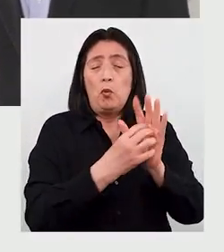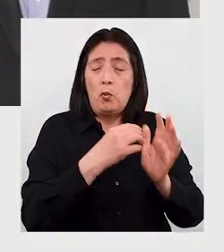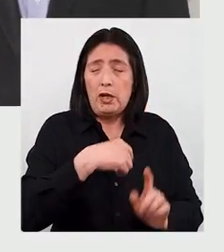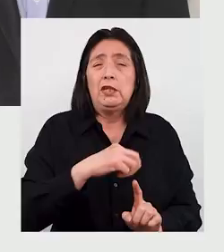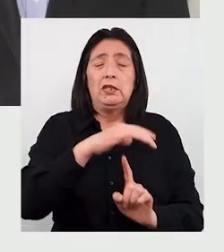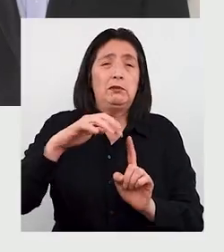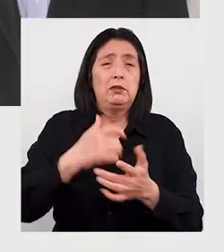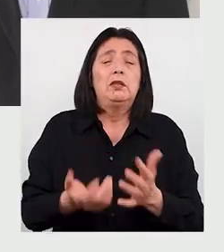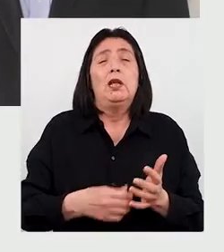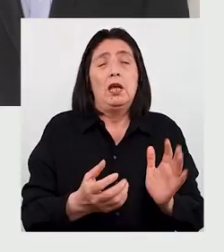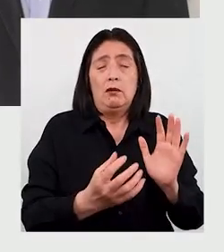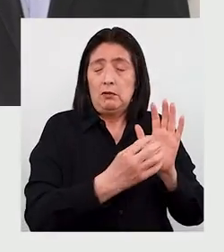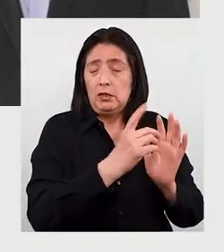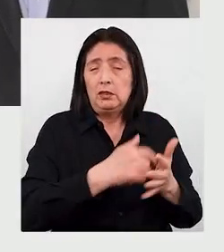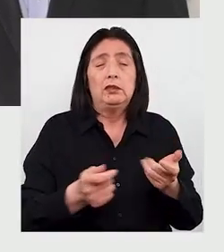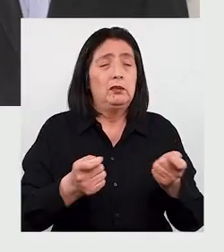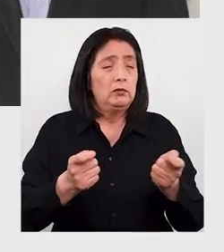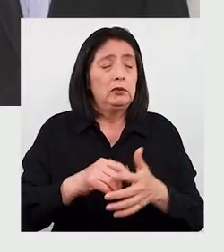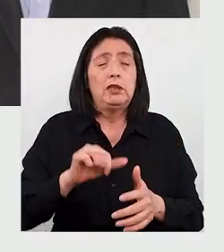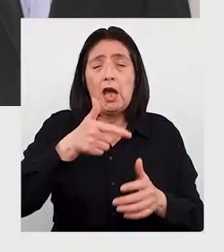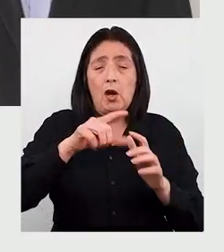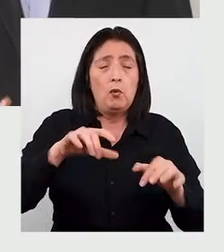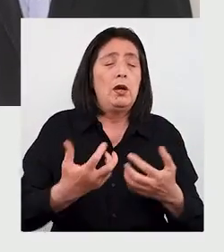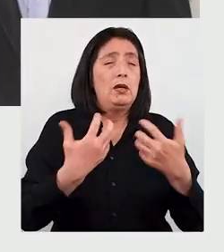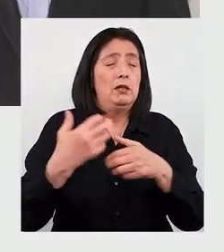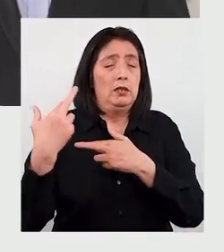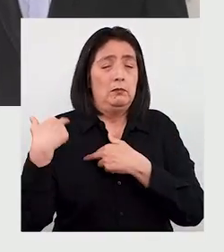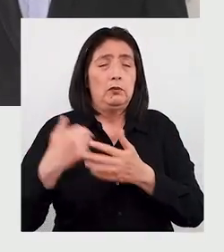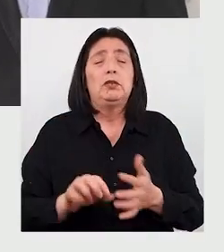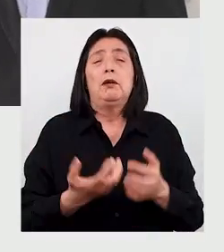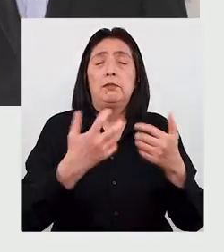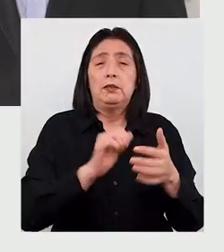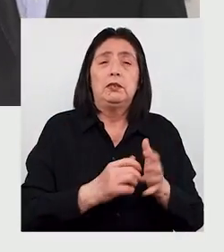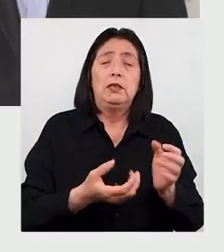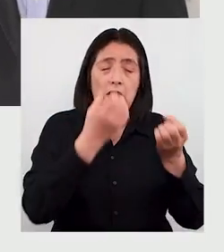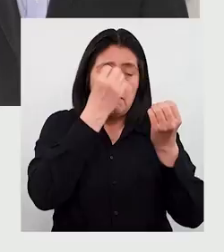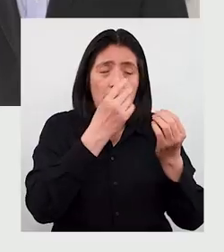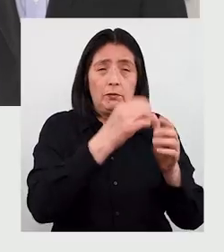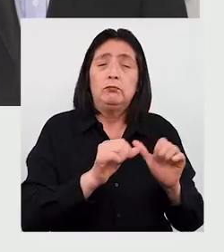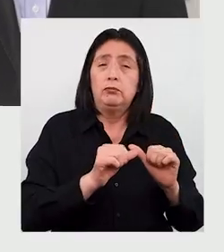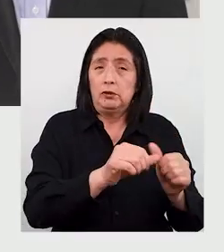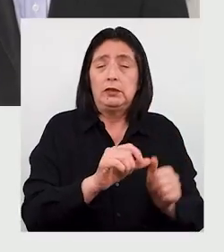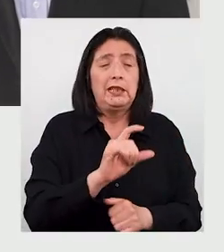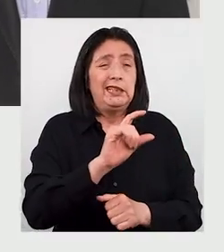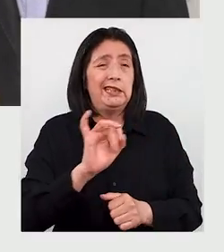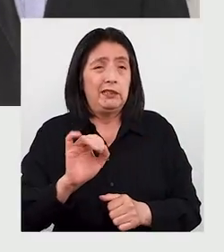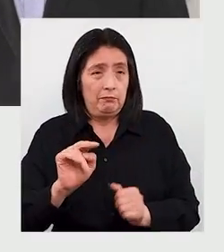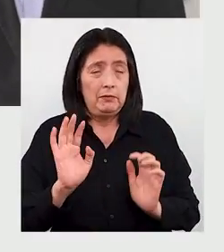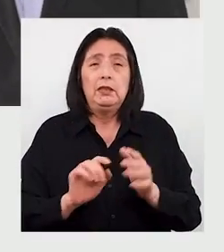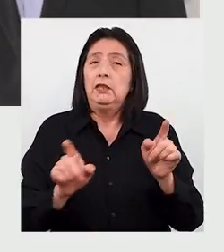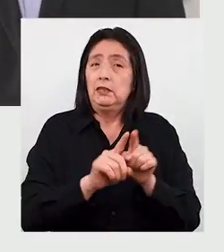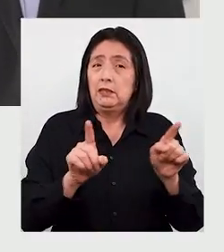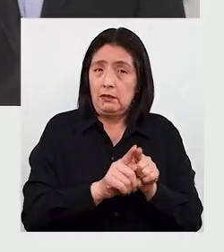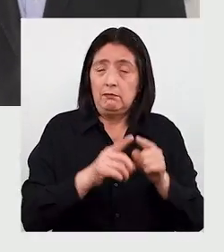gestión sostenible del agua, así como responsabilidad social empresarial y el programa de reportes de sostenibilidad del GRI.